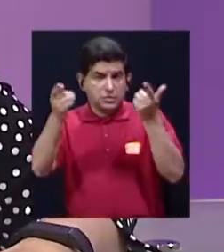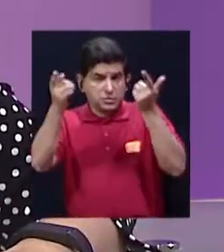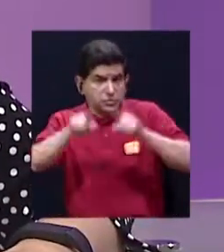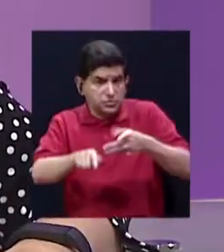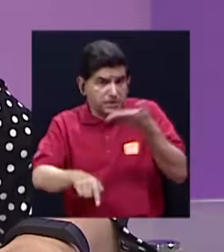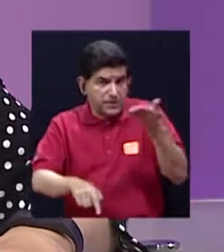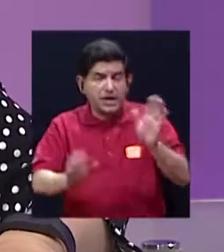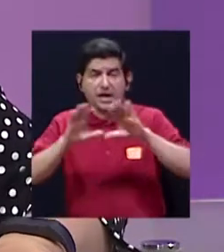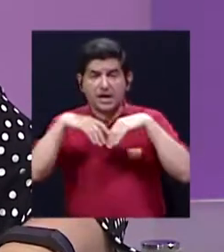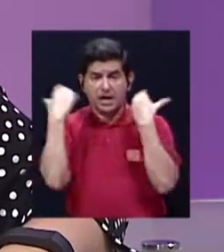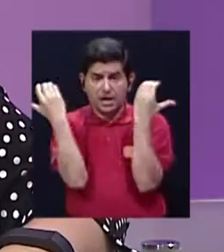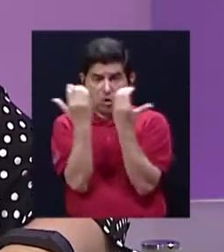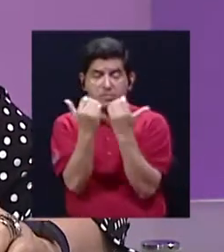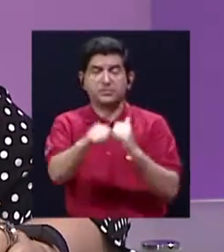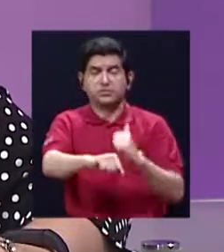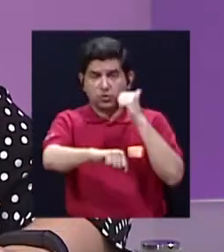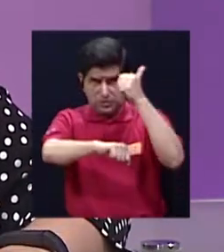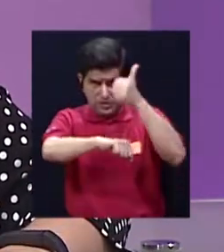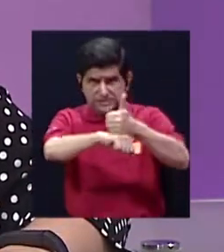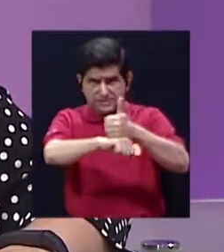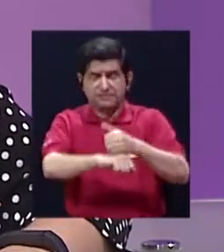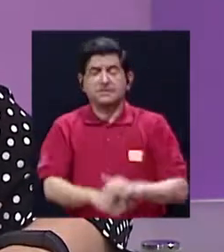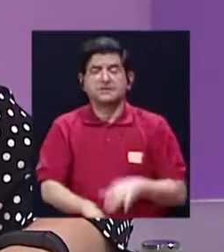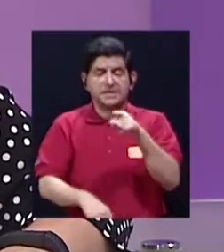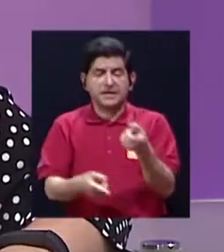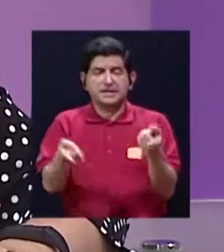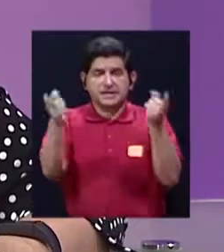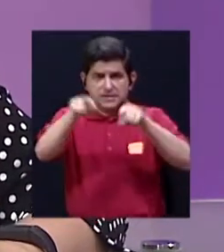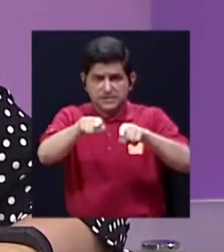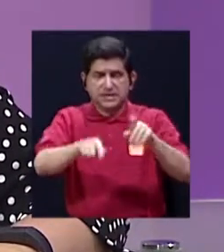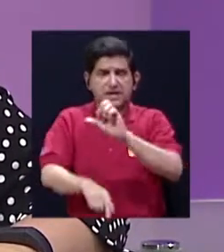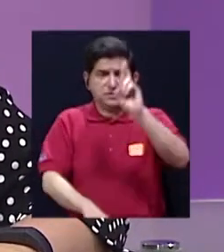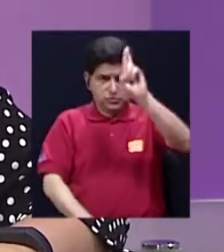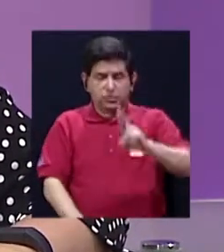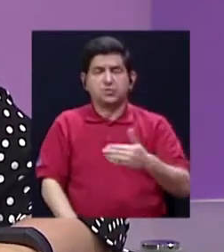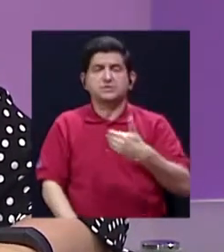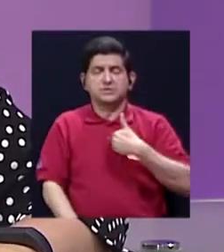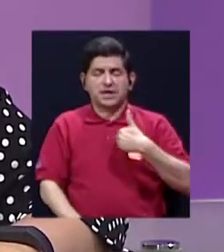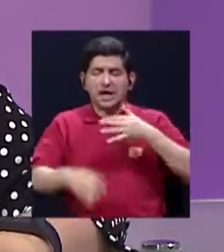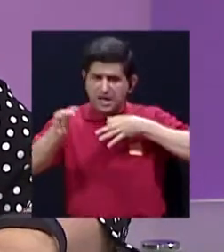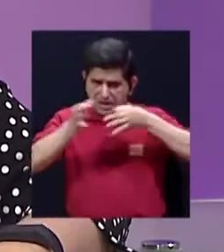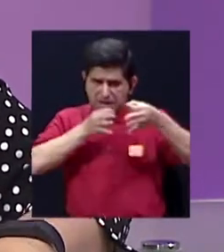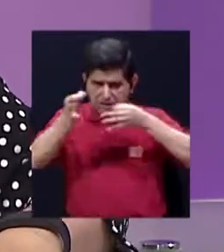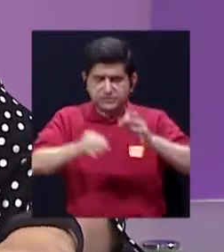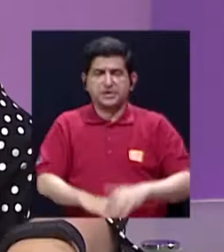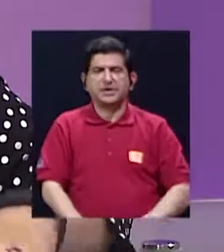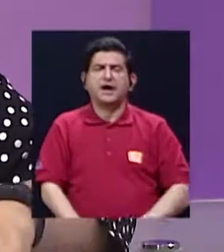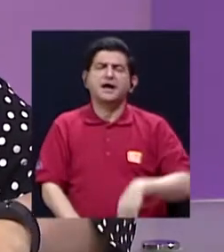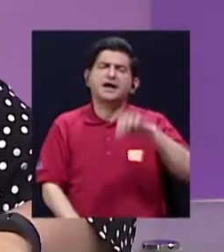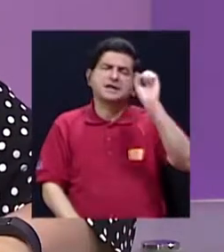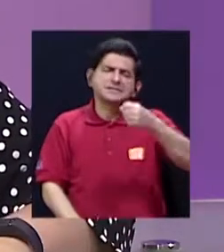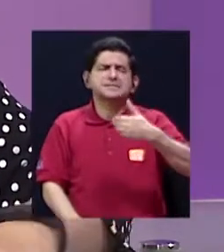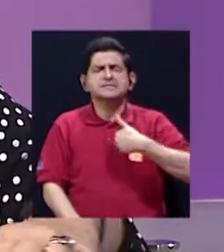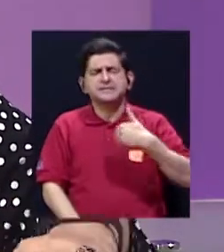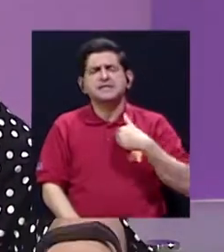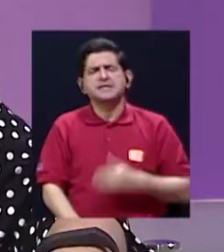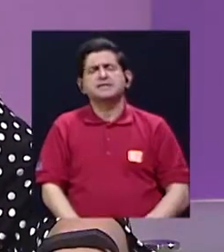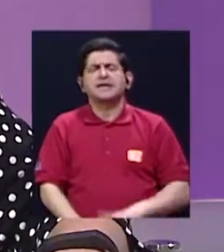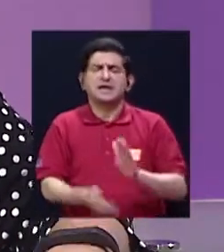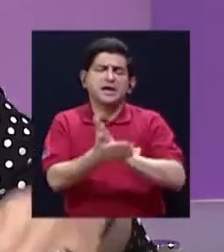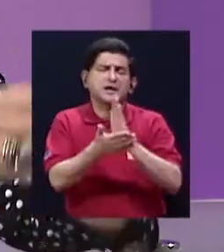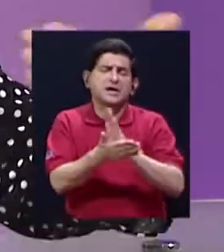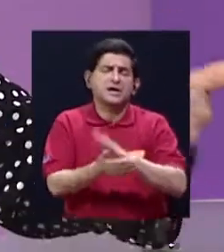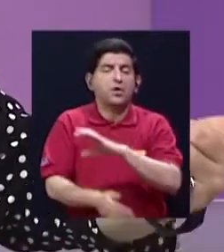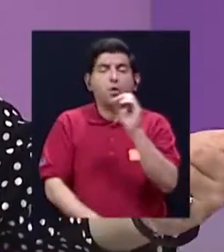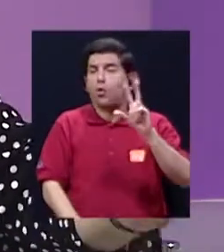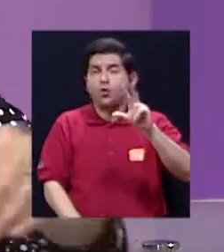es que la comisión va a determinar sobre el caso. Costa Rica va a tener que dar cuenta, decir, bueno, sí, tenemos el protocolo, no lo